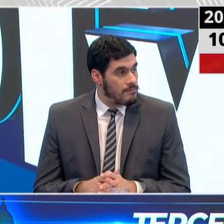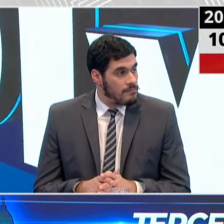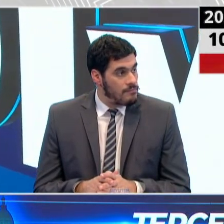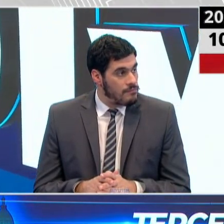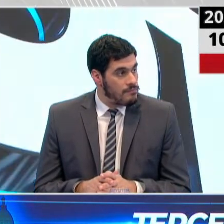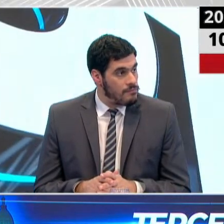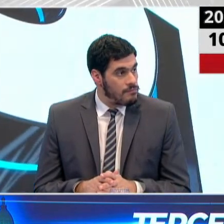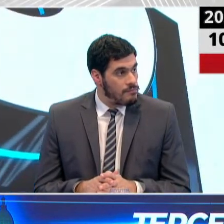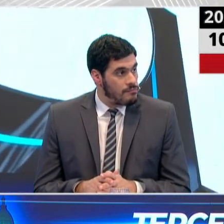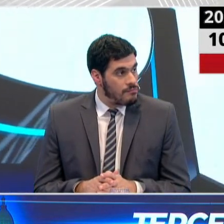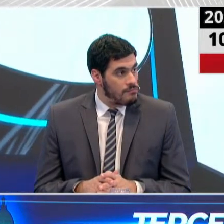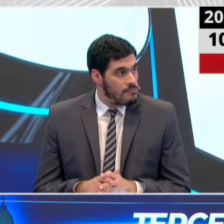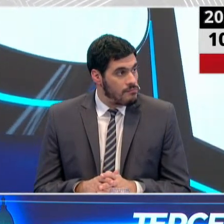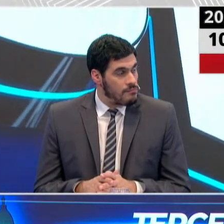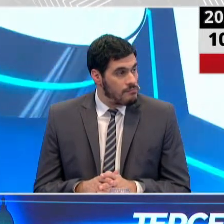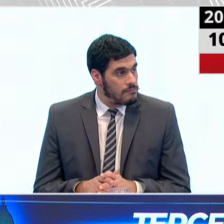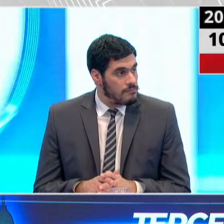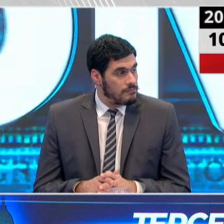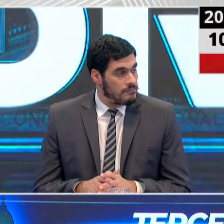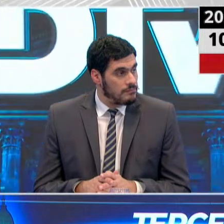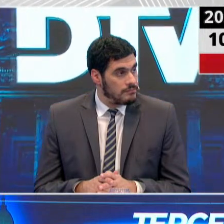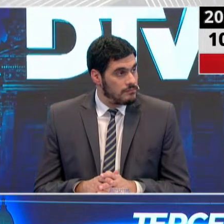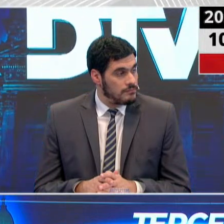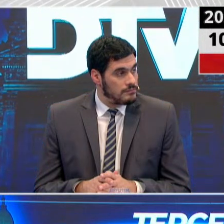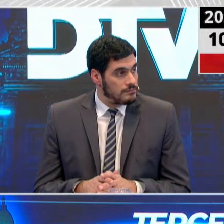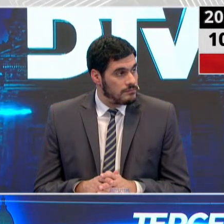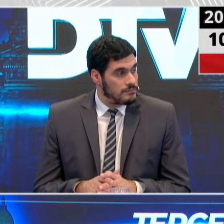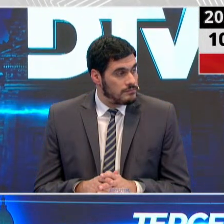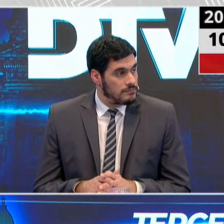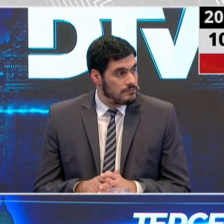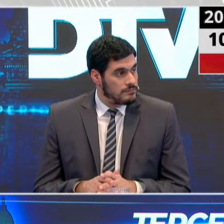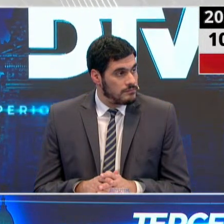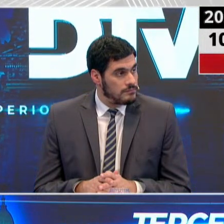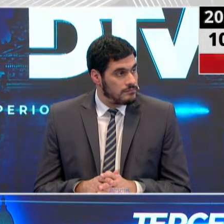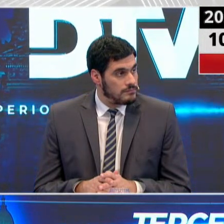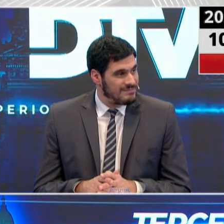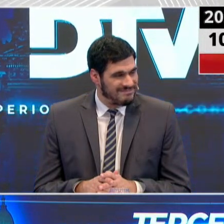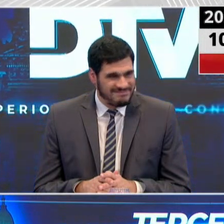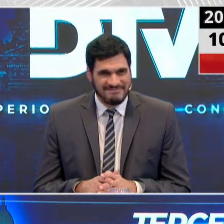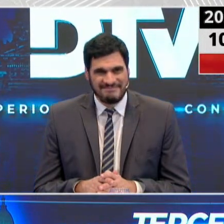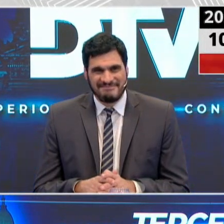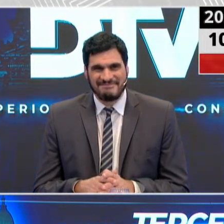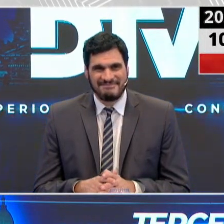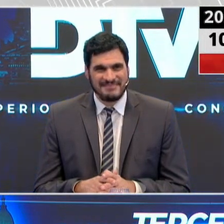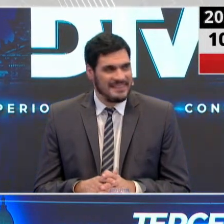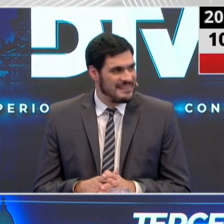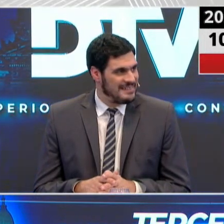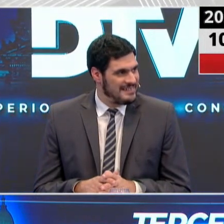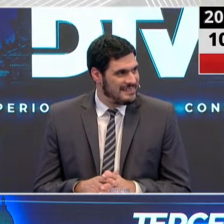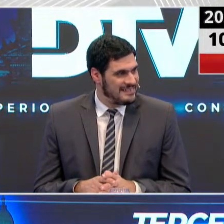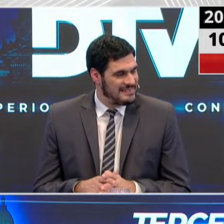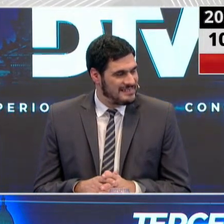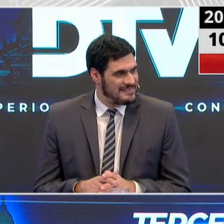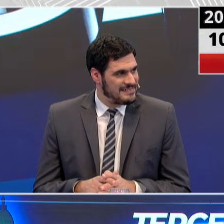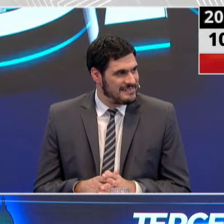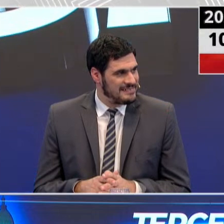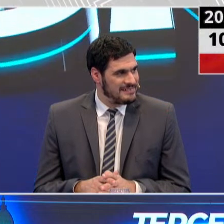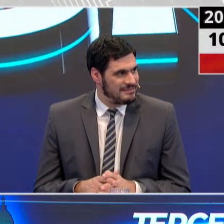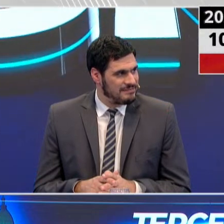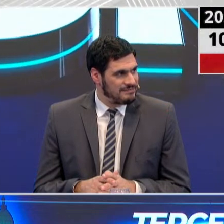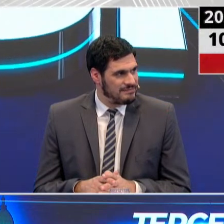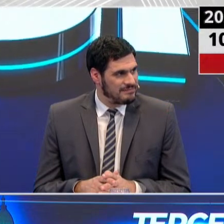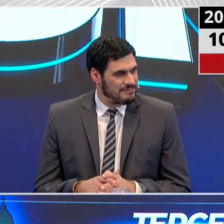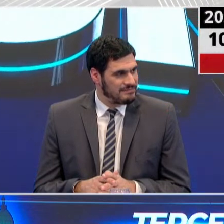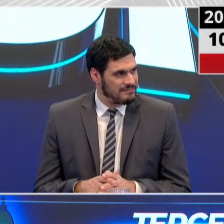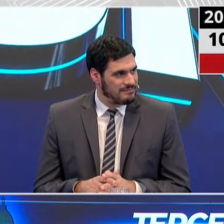de 15 gobernadores, entre los cuales no estaba Sergio Uniac, que al final le terminó saliendo el tiro por la culata de alguna manera, por el